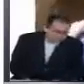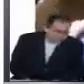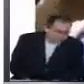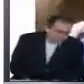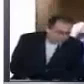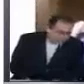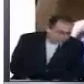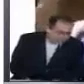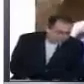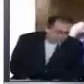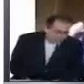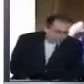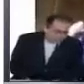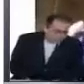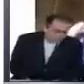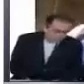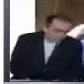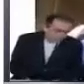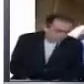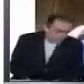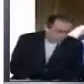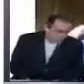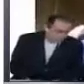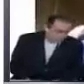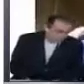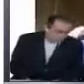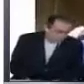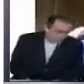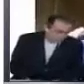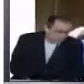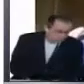Sufrir, que estoy aquí para hacerla sufrir.